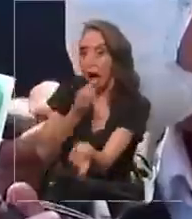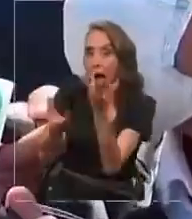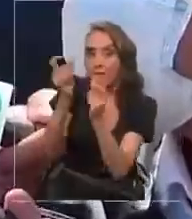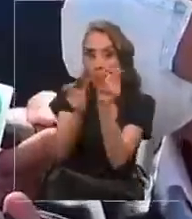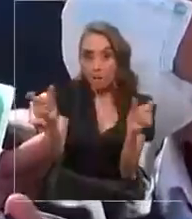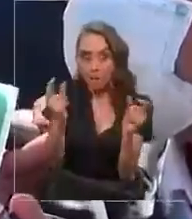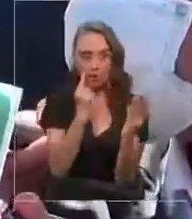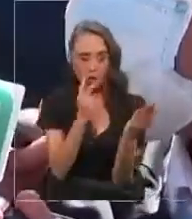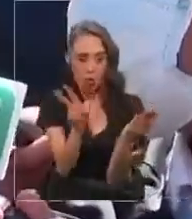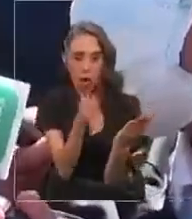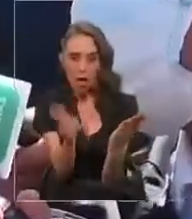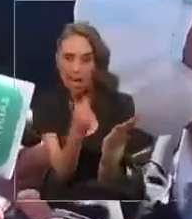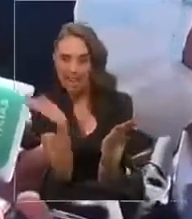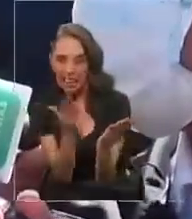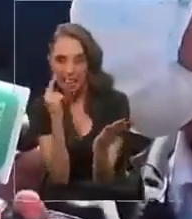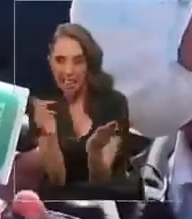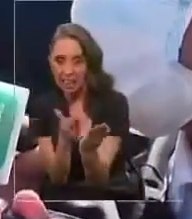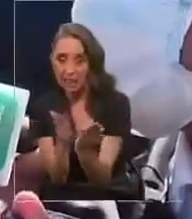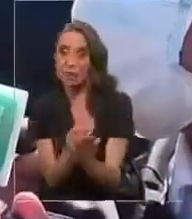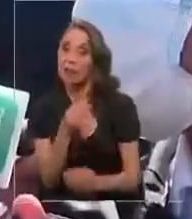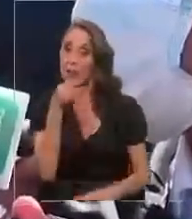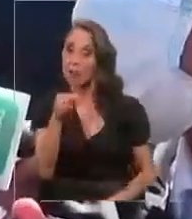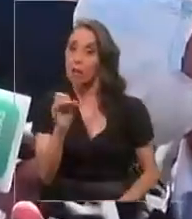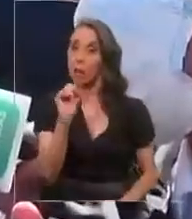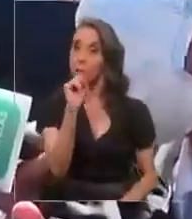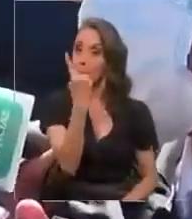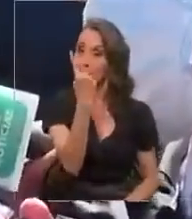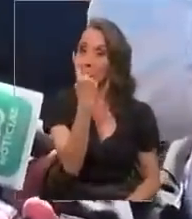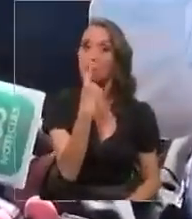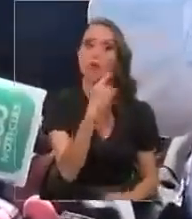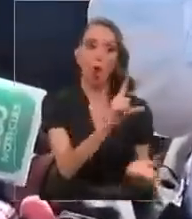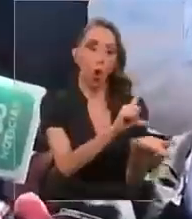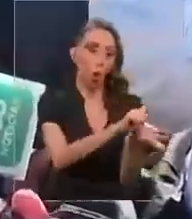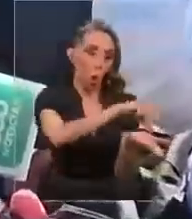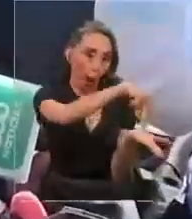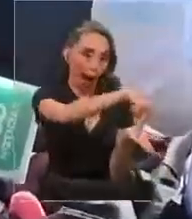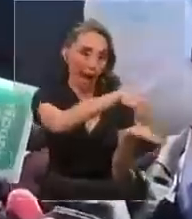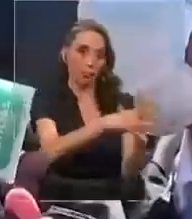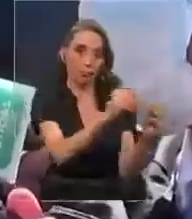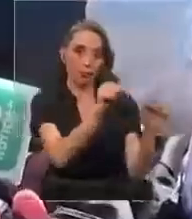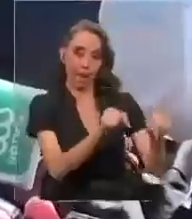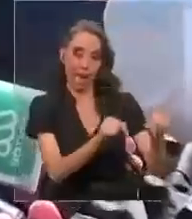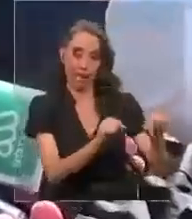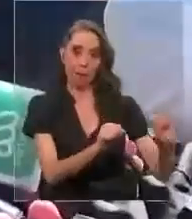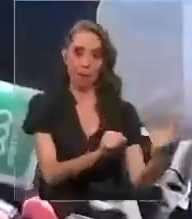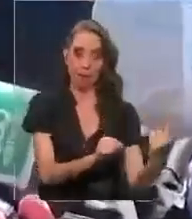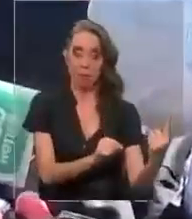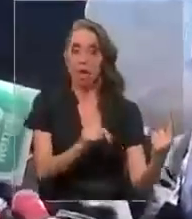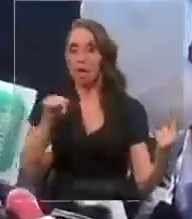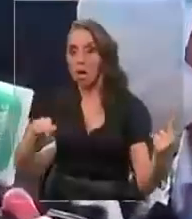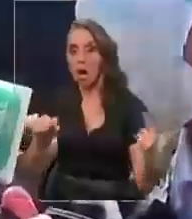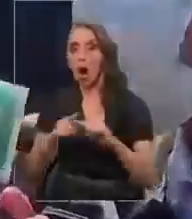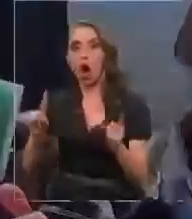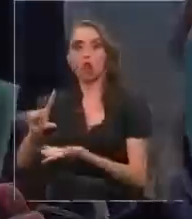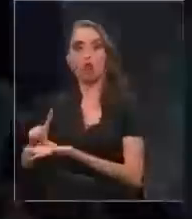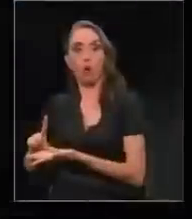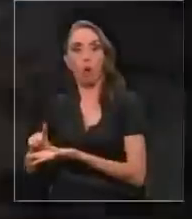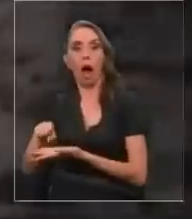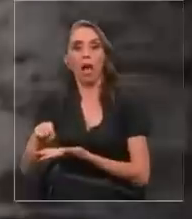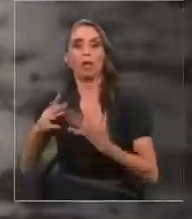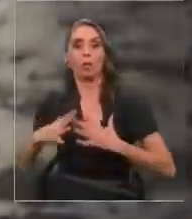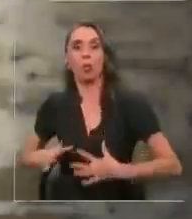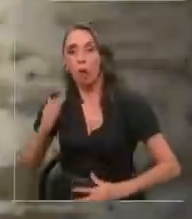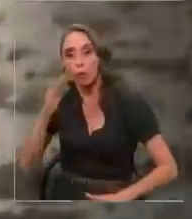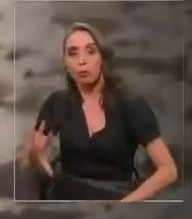que se están recogiendo, porque en realidad, como les hablaba, primero teníamos un sitio de suceso inicial y hoy día tenemos otro, que es donde se encuentra el cuerpo del